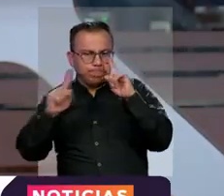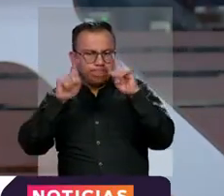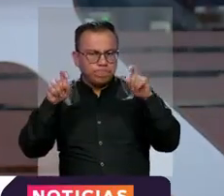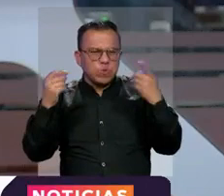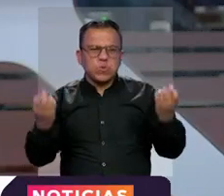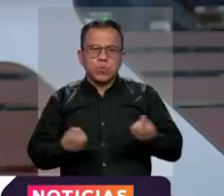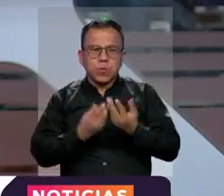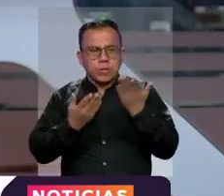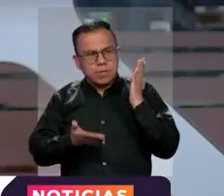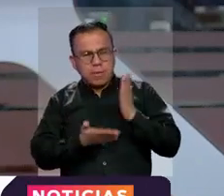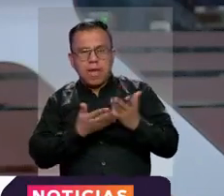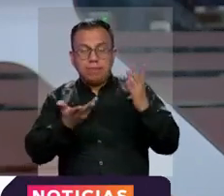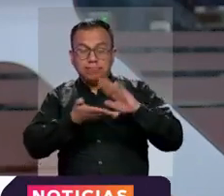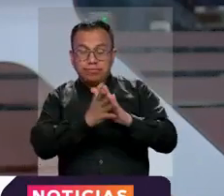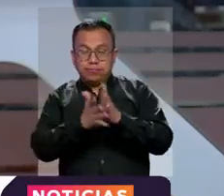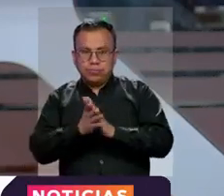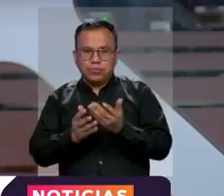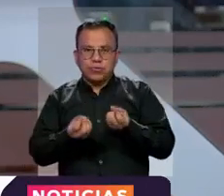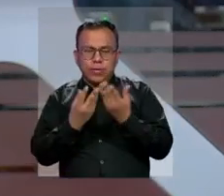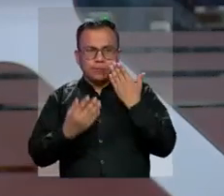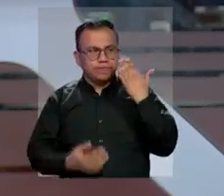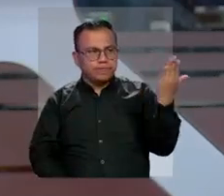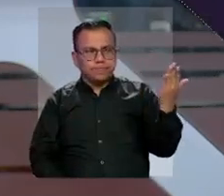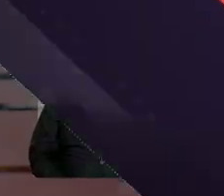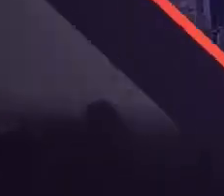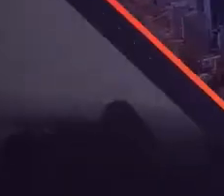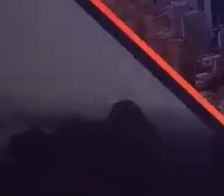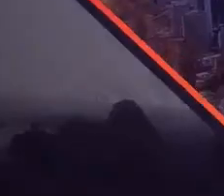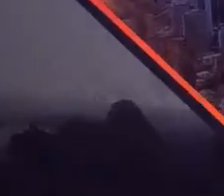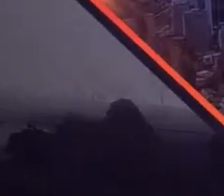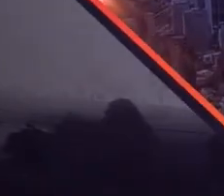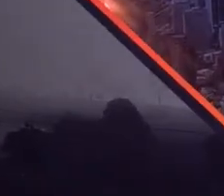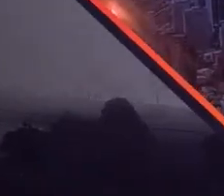en cuánto se calculan las pérdidas? Adelante.